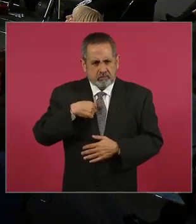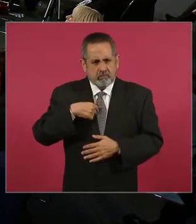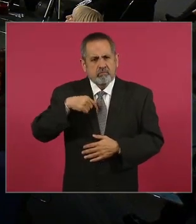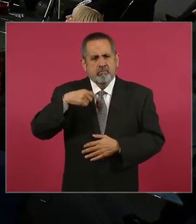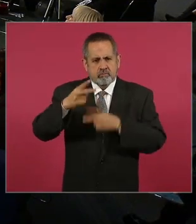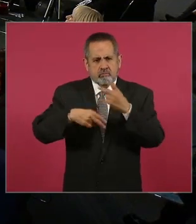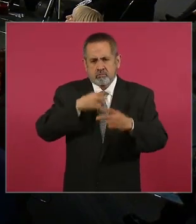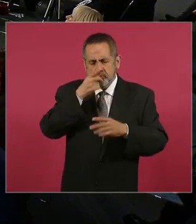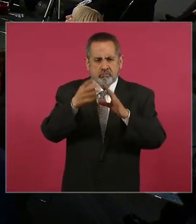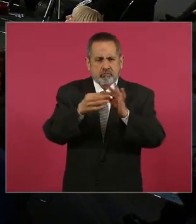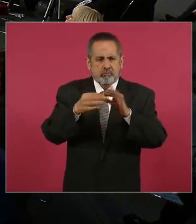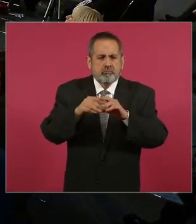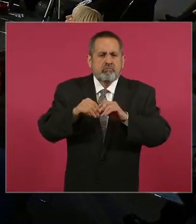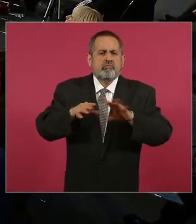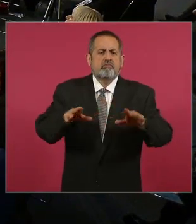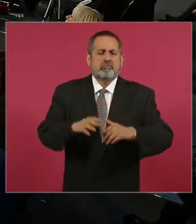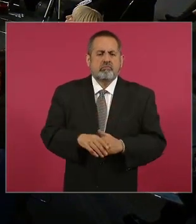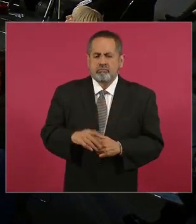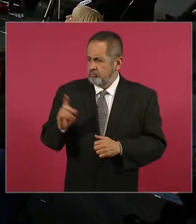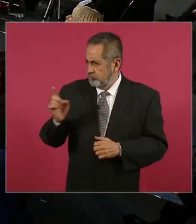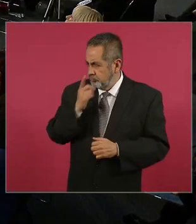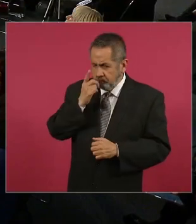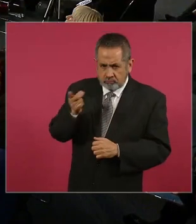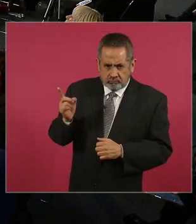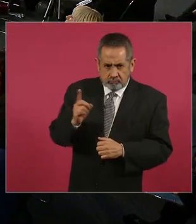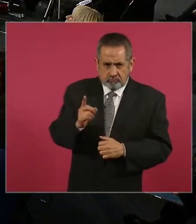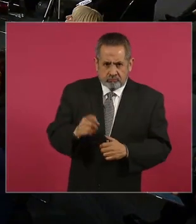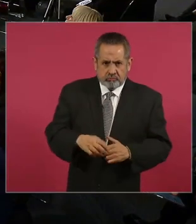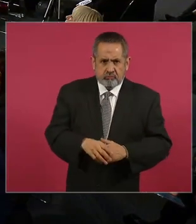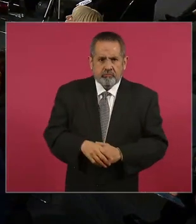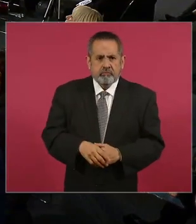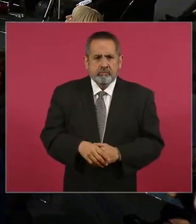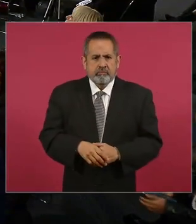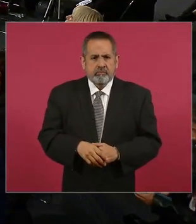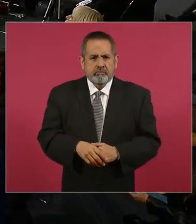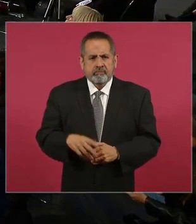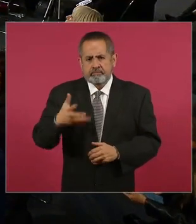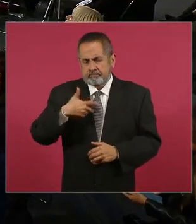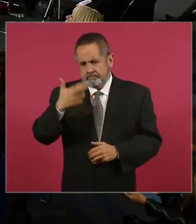Yo ahora lo digo. A ver, o lo comentas tú. Sí,